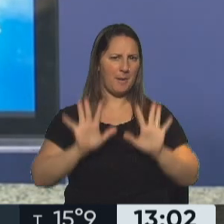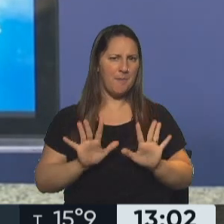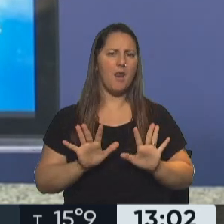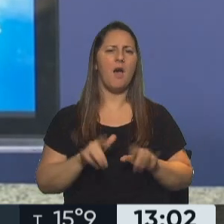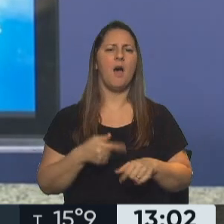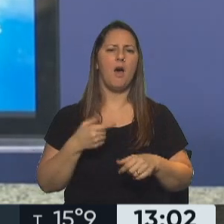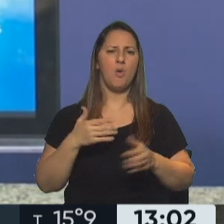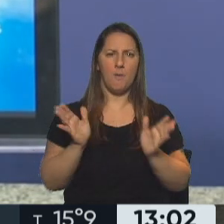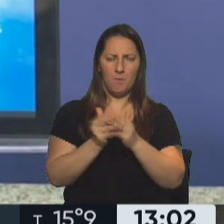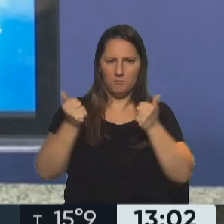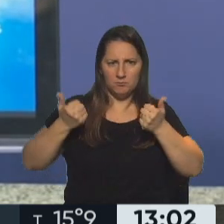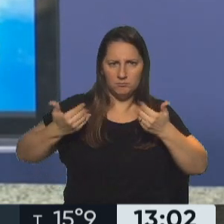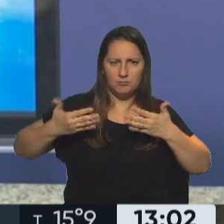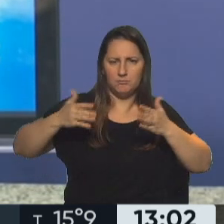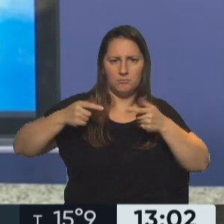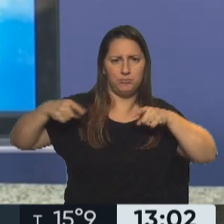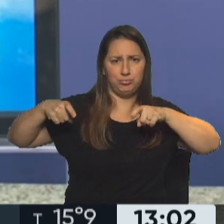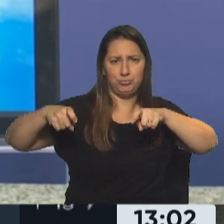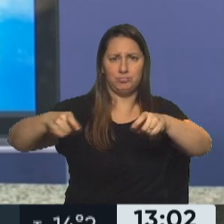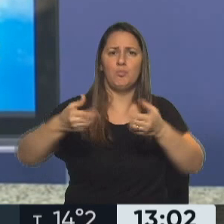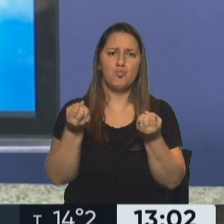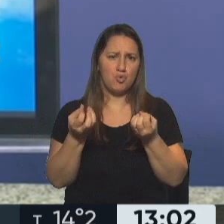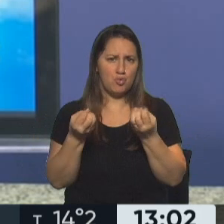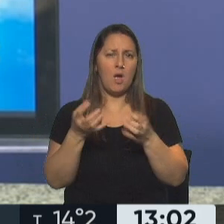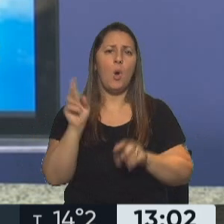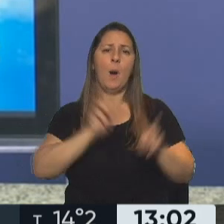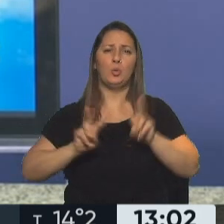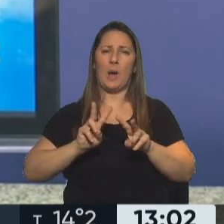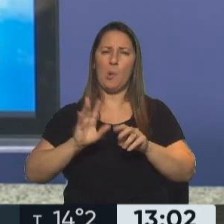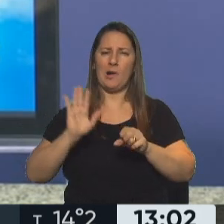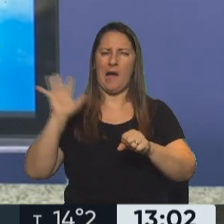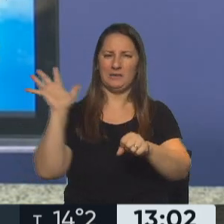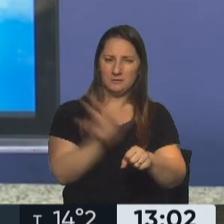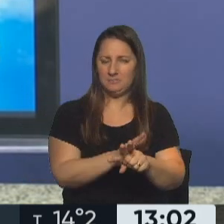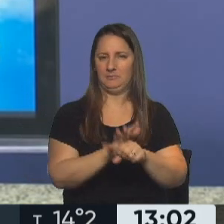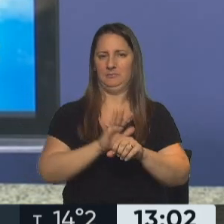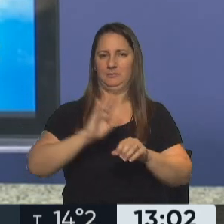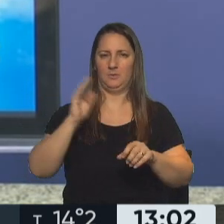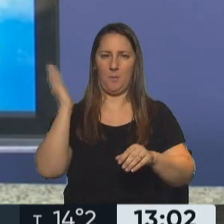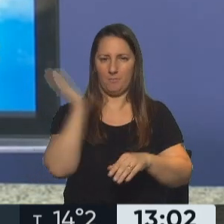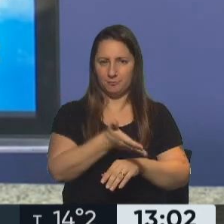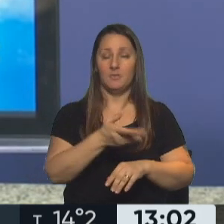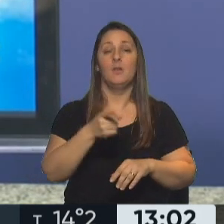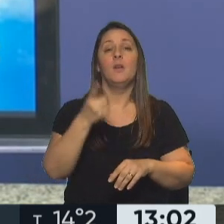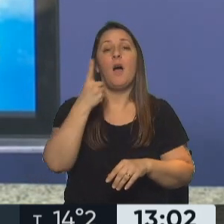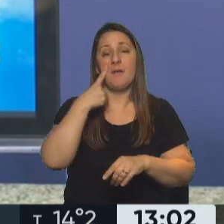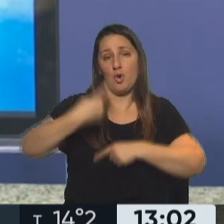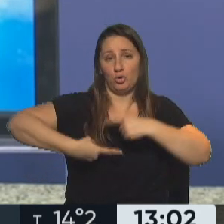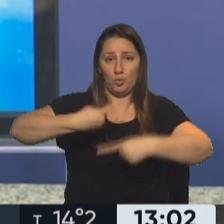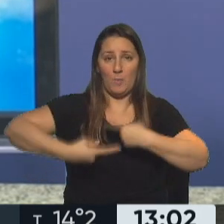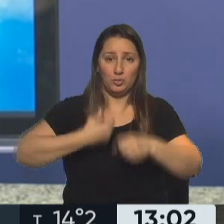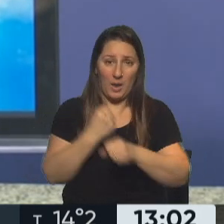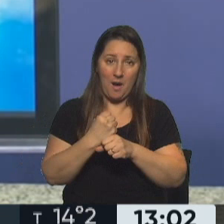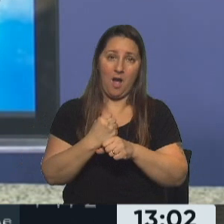te sale muy rápido con cada vez que recupera vamos a tratar de neutralizar eso y nada Para eso lo vamos a ir trabajando mañana